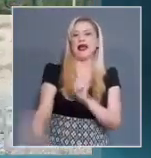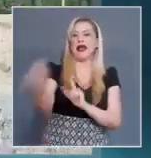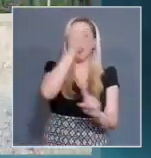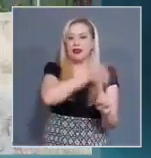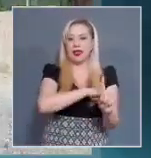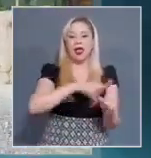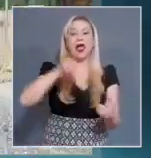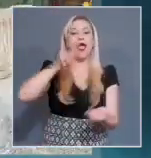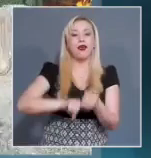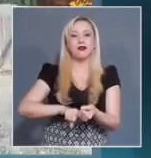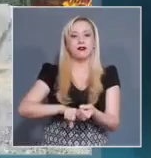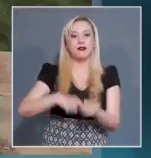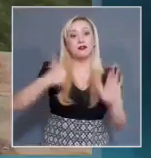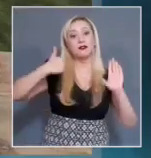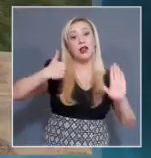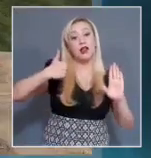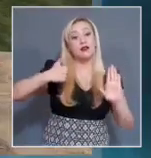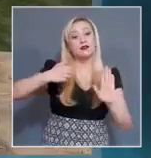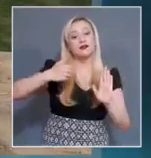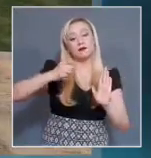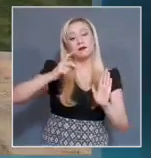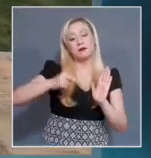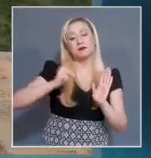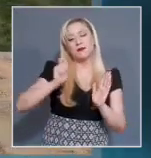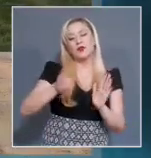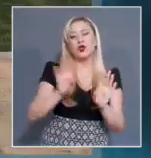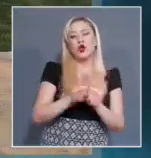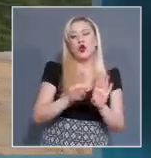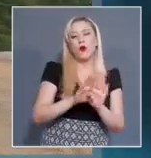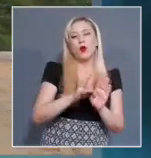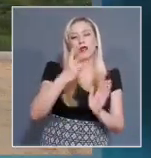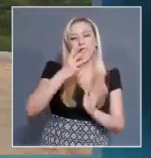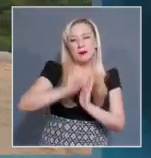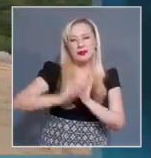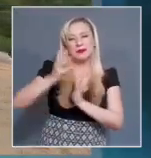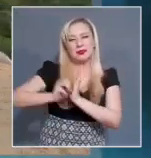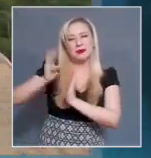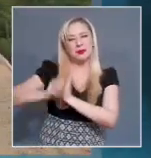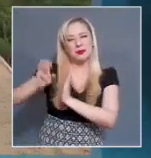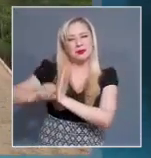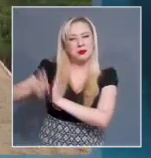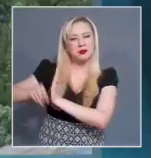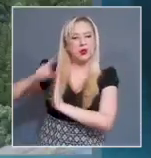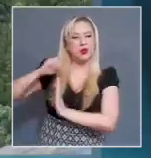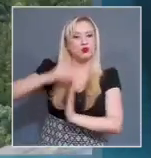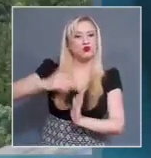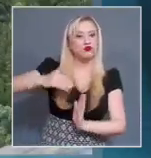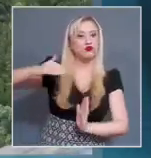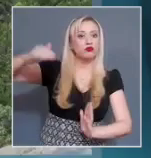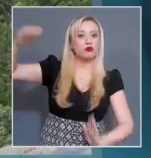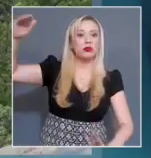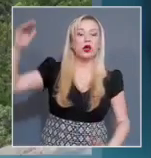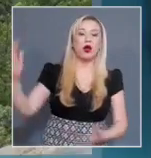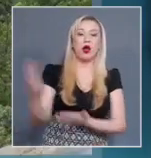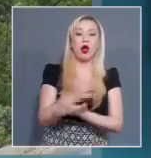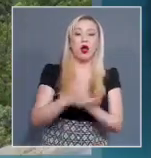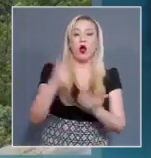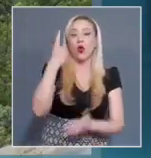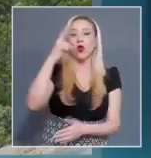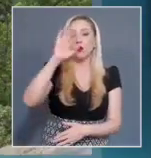trimestres consecutivos de recuperación. A su interior, el PIB creció 1% y las importaciones de bienes y